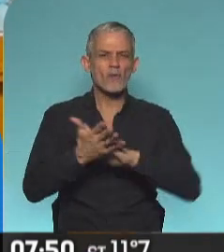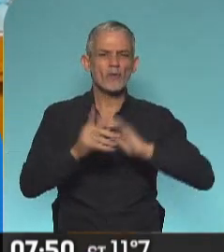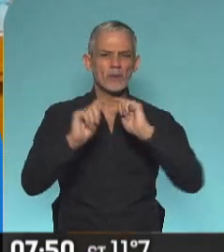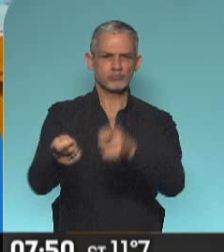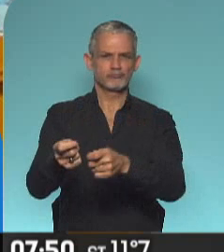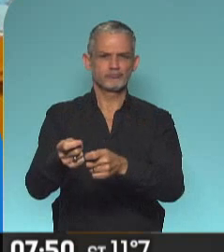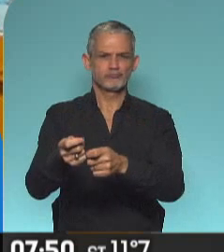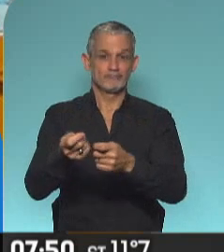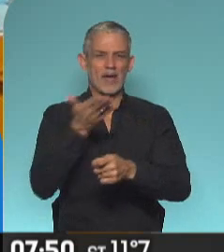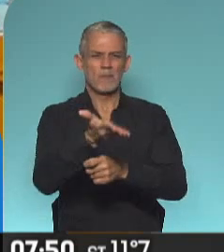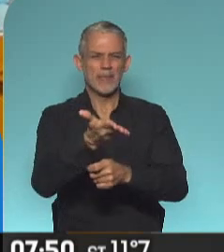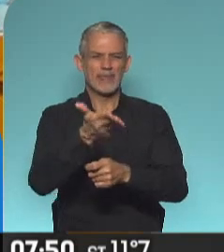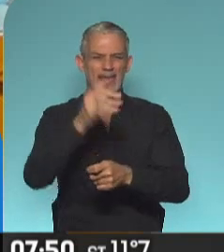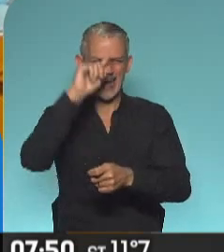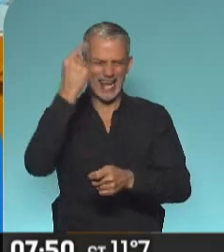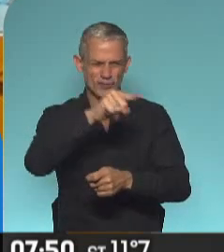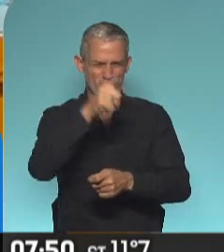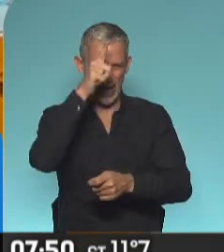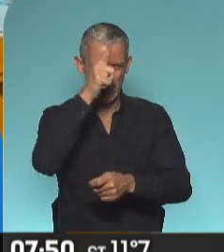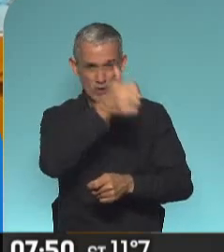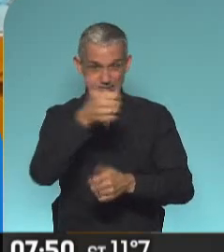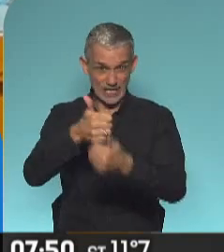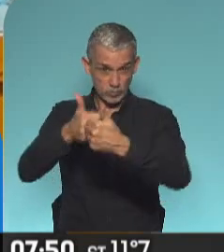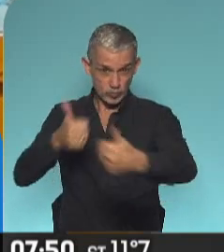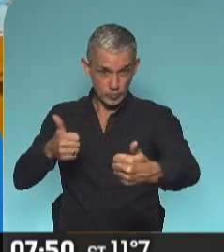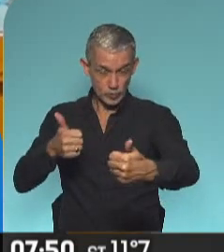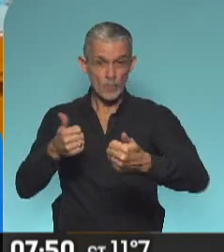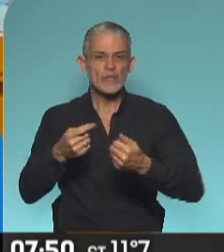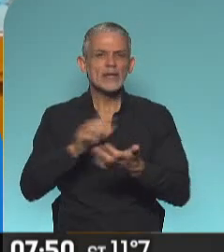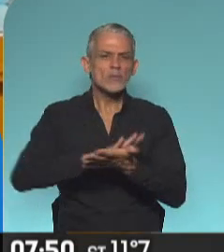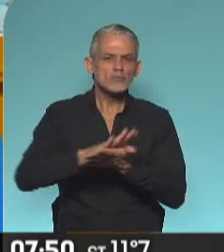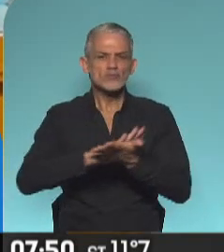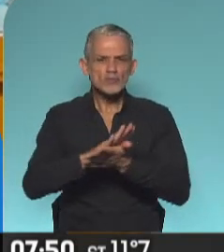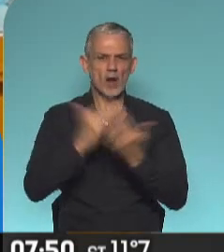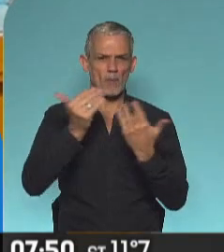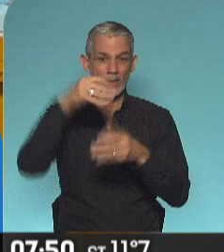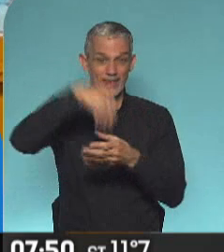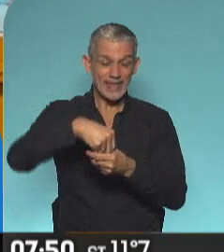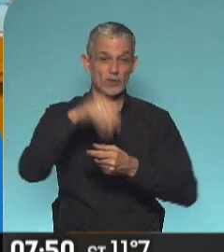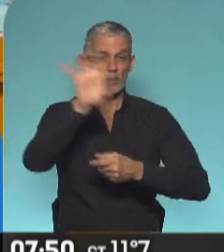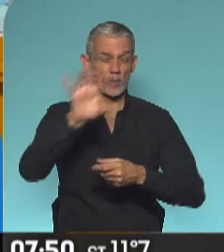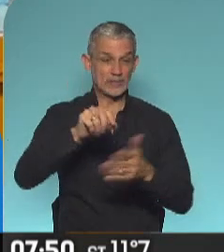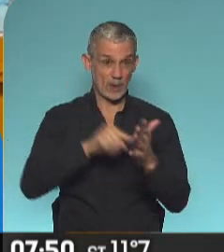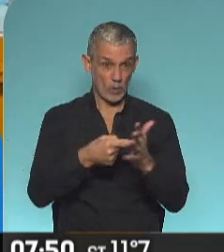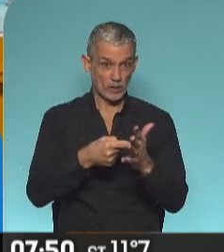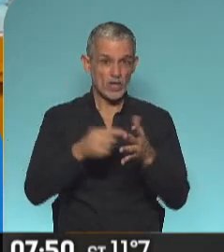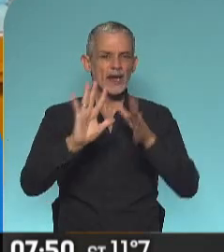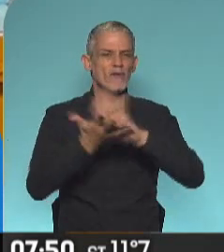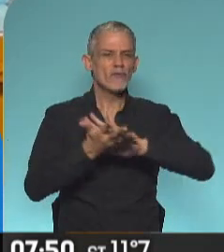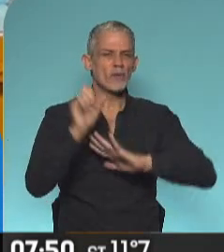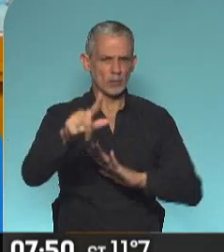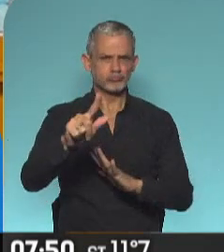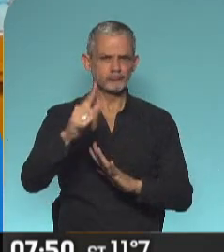la solicitud de las fuerzas federales, pero todo aquello que se pueda resolver en el marco de la provincia de Buenos Aires, ese es